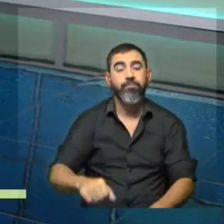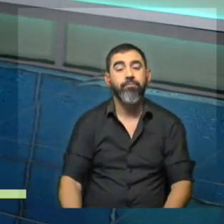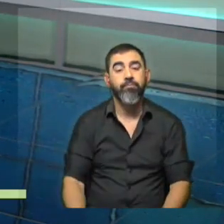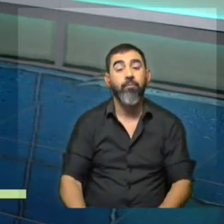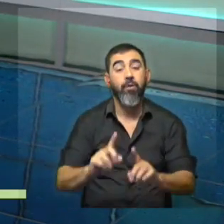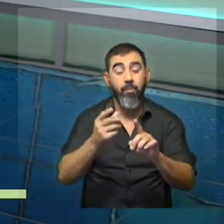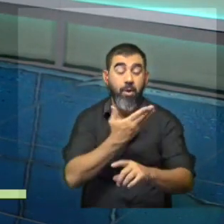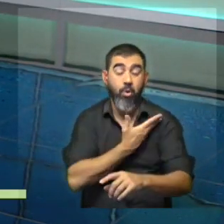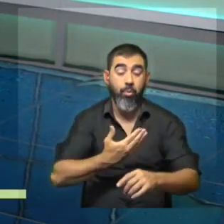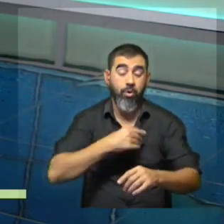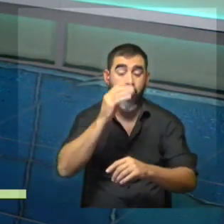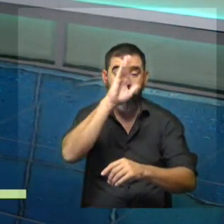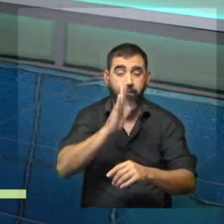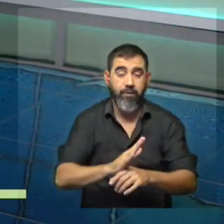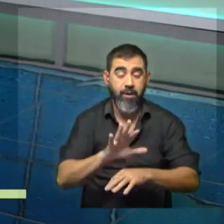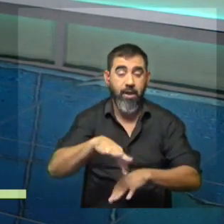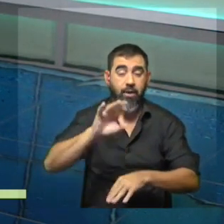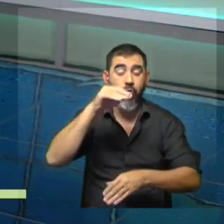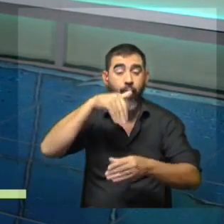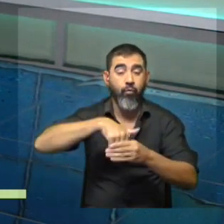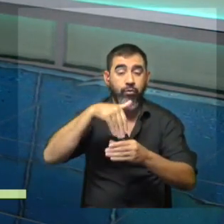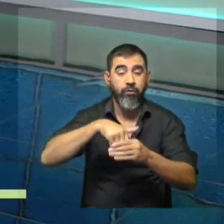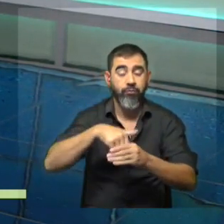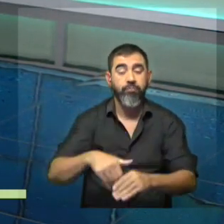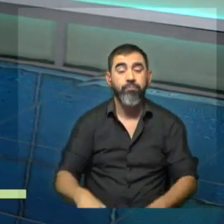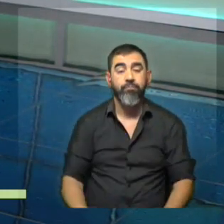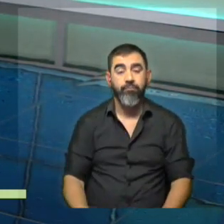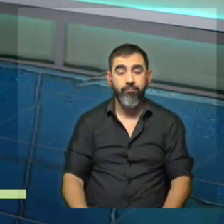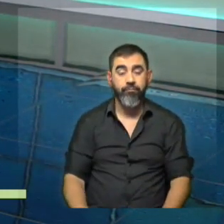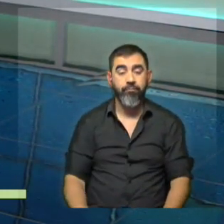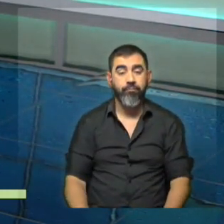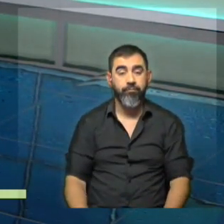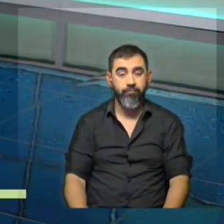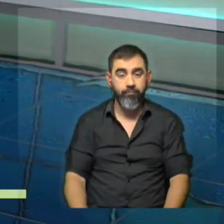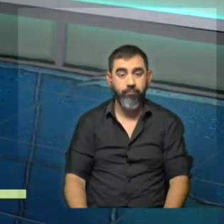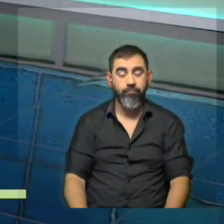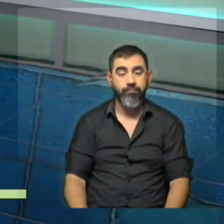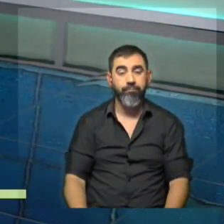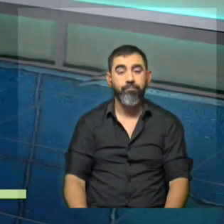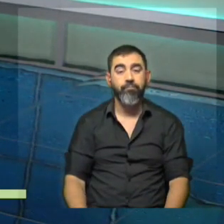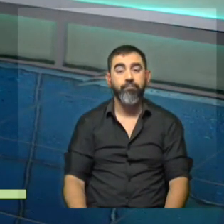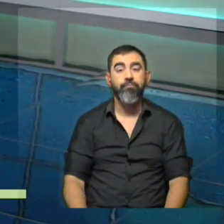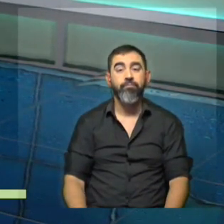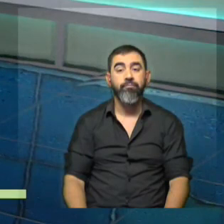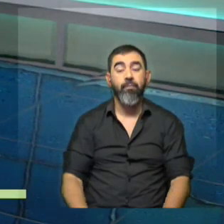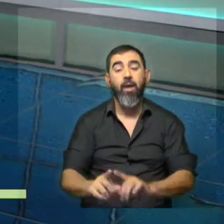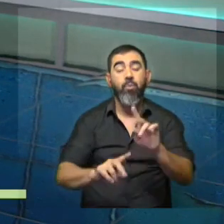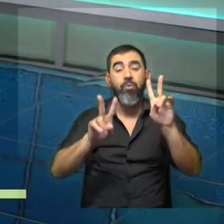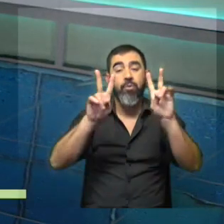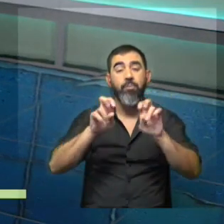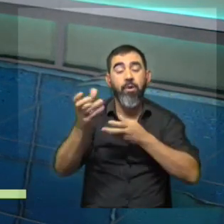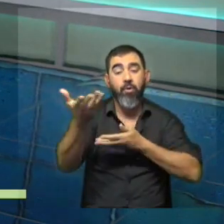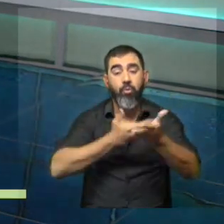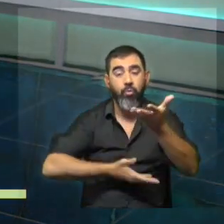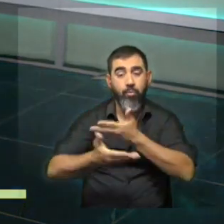y al gobierno electo democráticamente tras este asalto concretado en la jornada de ayer Estos son algunos de los temas